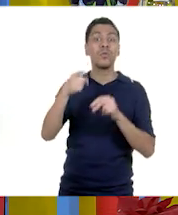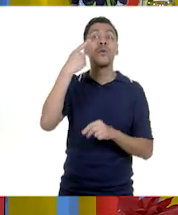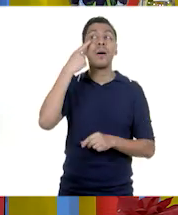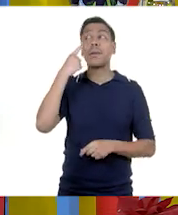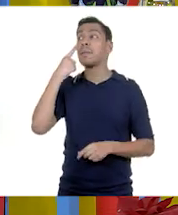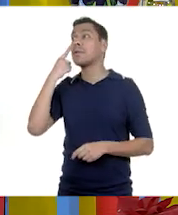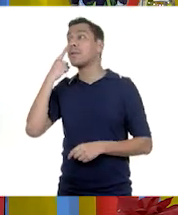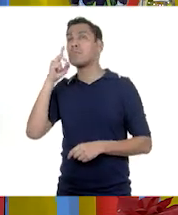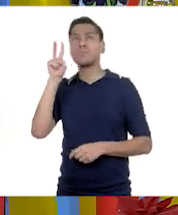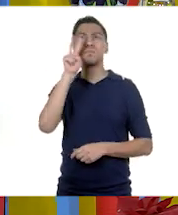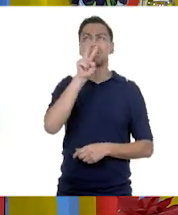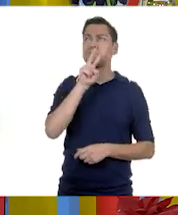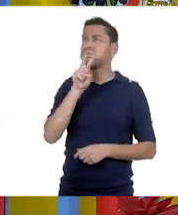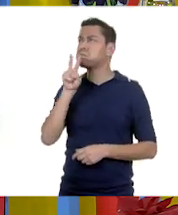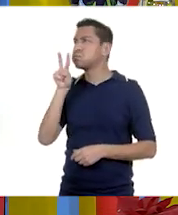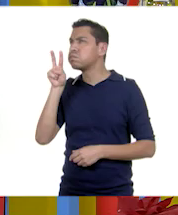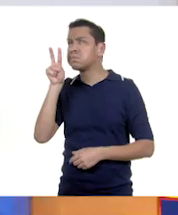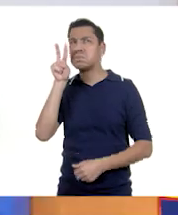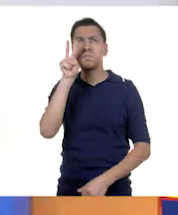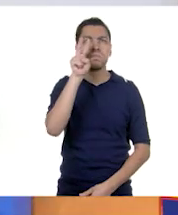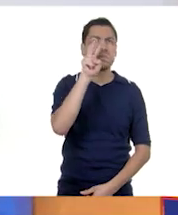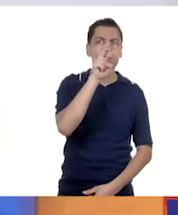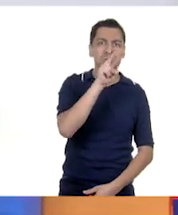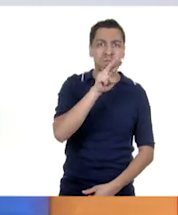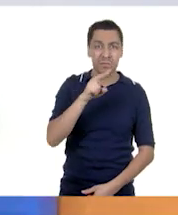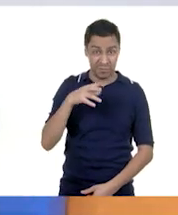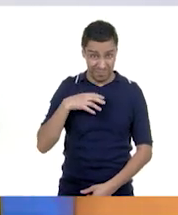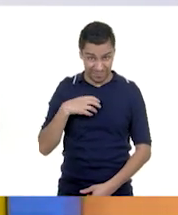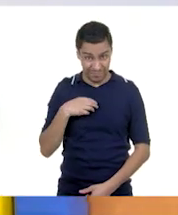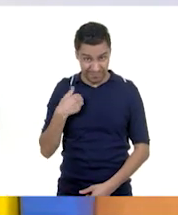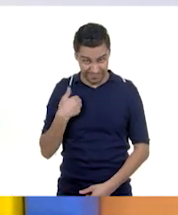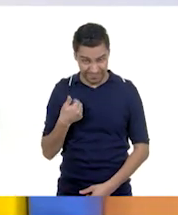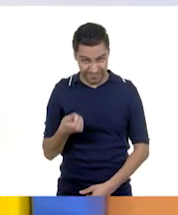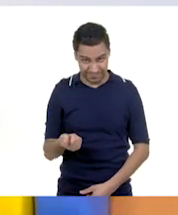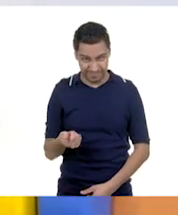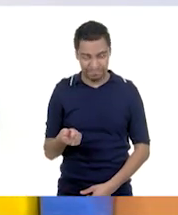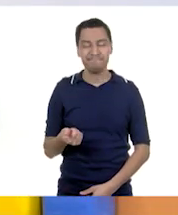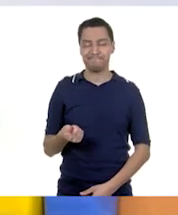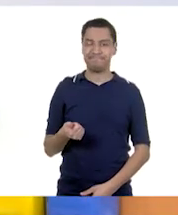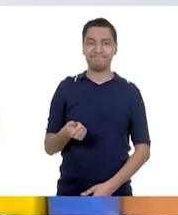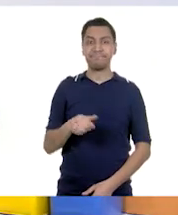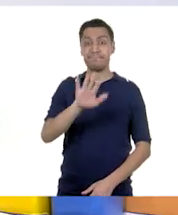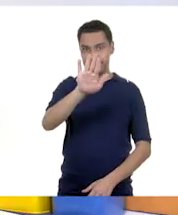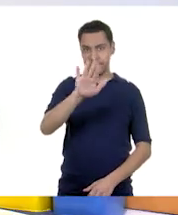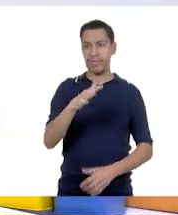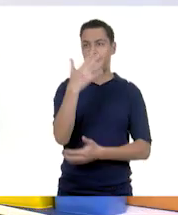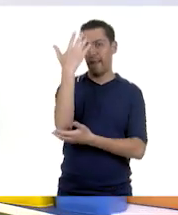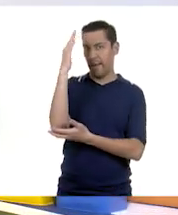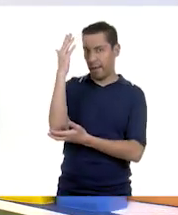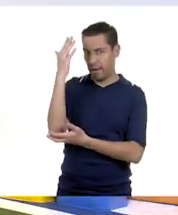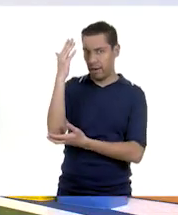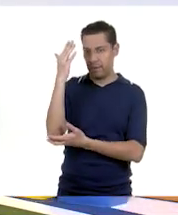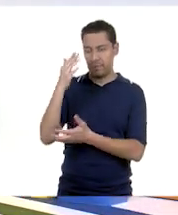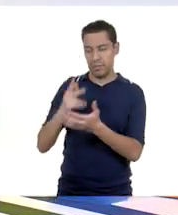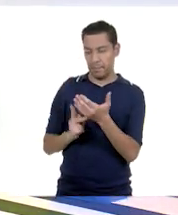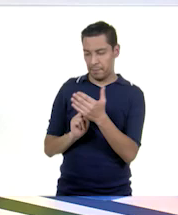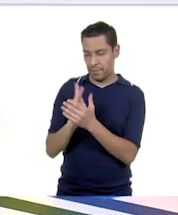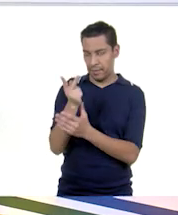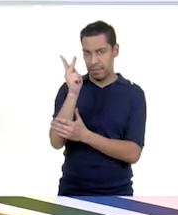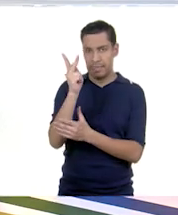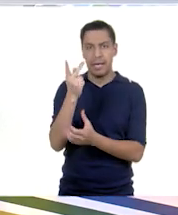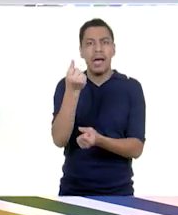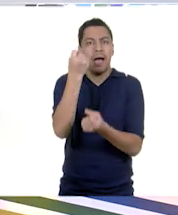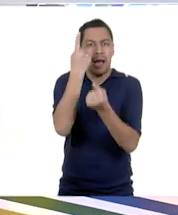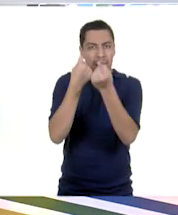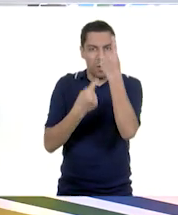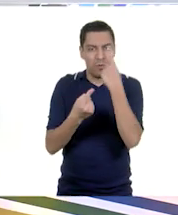nuestro alrededor. Esa es la forma de identificarlas también, ¿verdad? De acuerdo a si tienen flor o si tienen fruto.